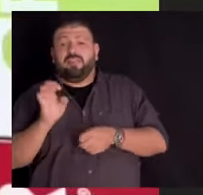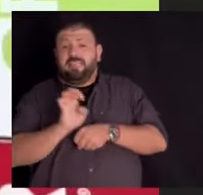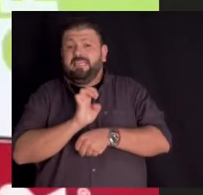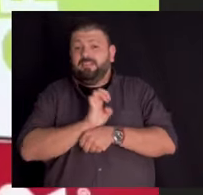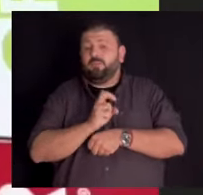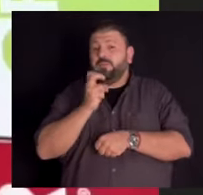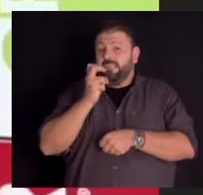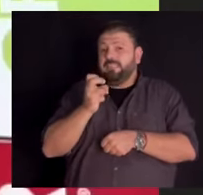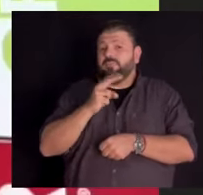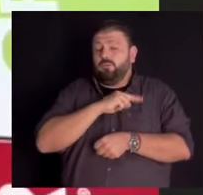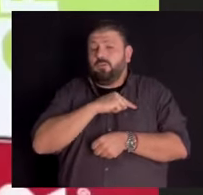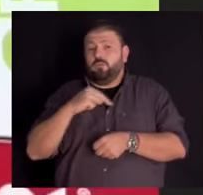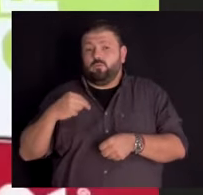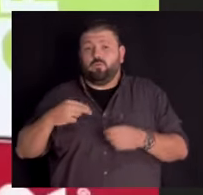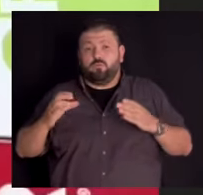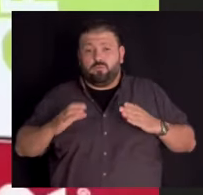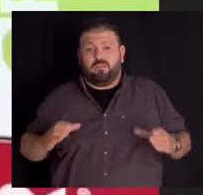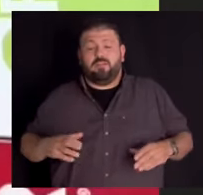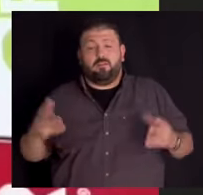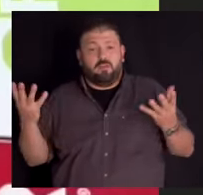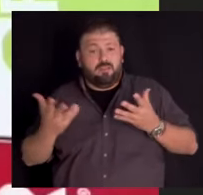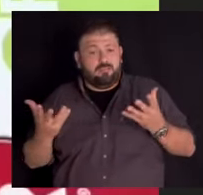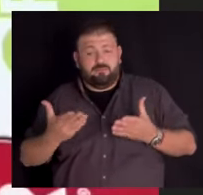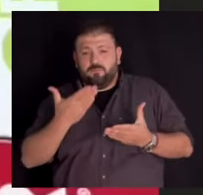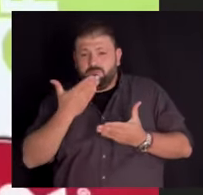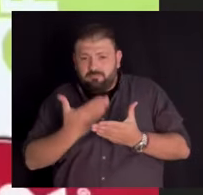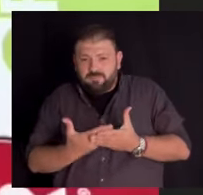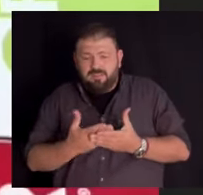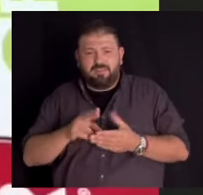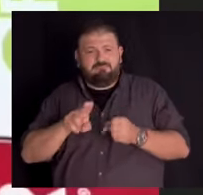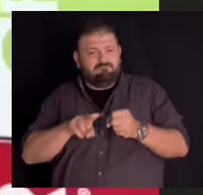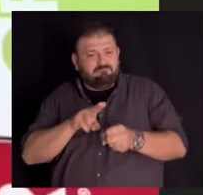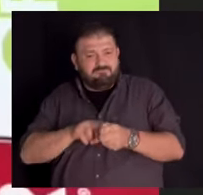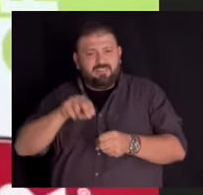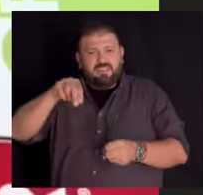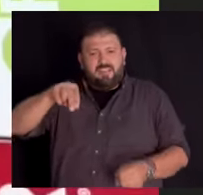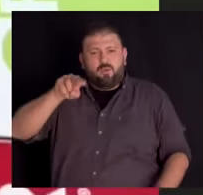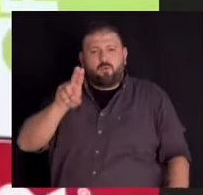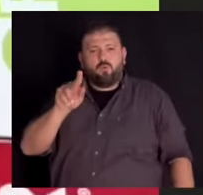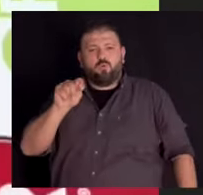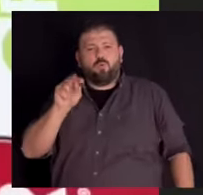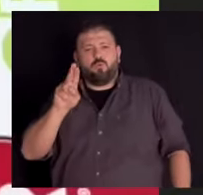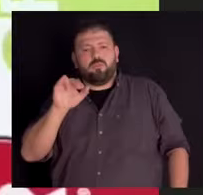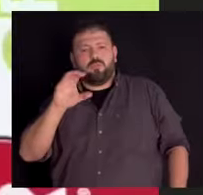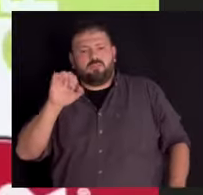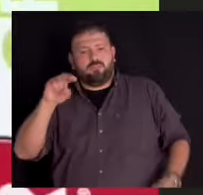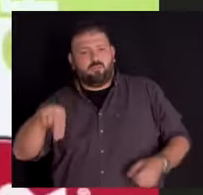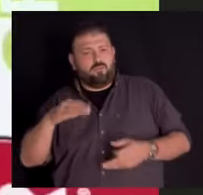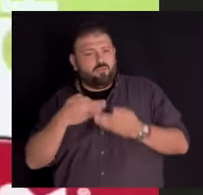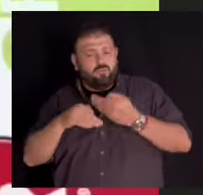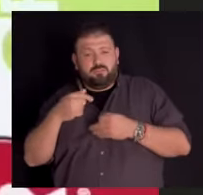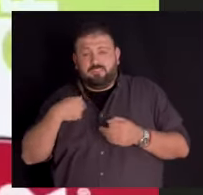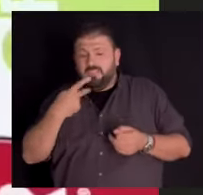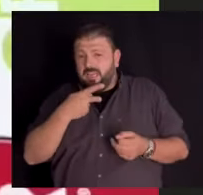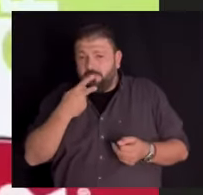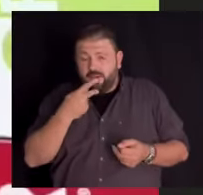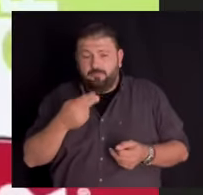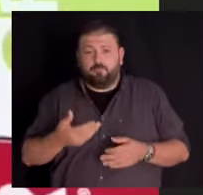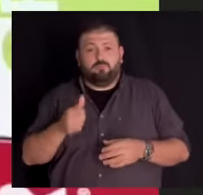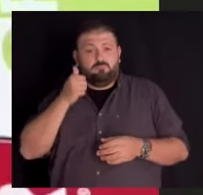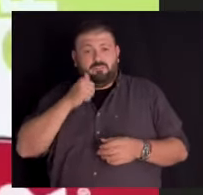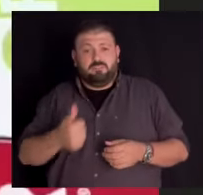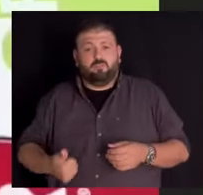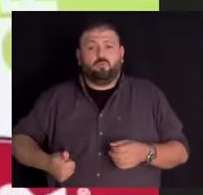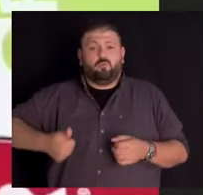es lo que tratamos de hacer con la nutrición. Lo que tratamos es enseñarle a la gente que en este caso, si nosotros subimos el sistema inmunológico